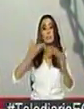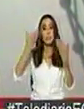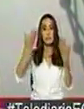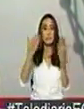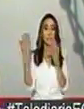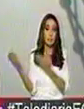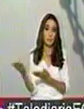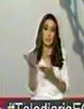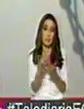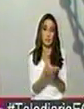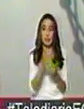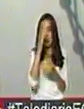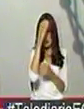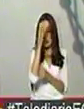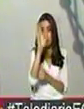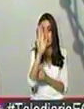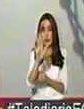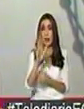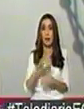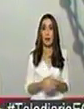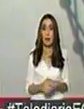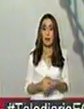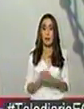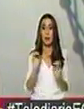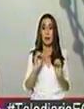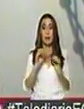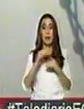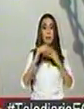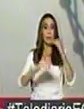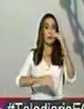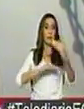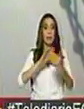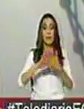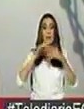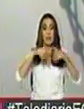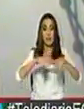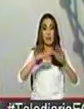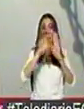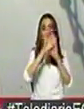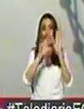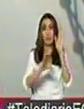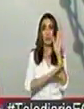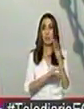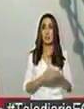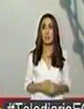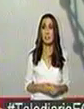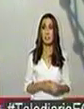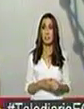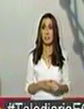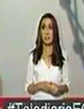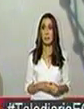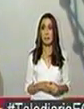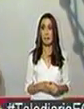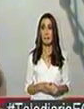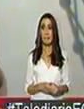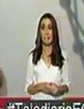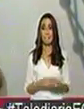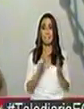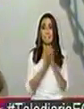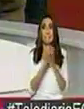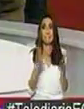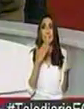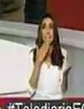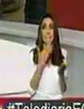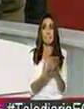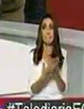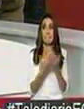Estado de interculturalidad y plurinacionalidad, a la misma Constitución lo reza en eso. Muy bien. En buena hora, don Orlando, muchas gracias por